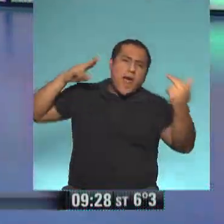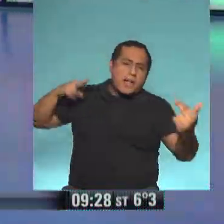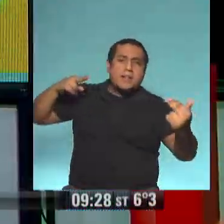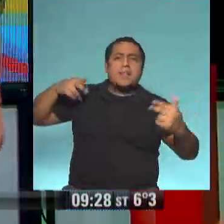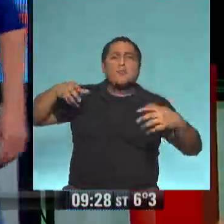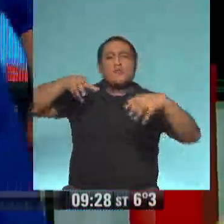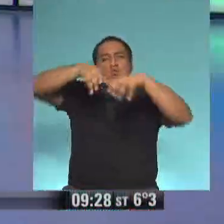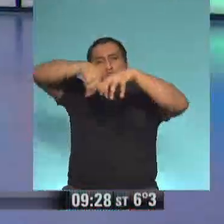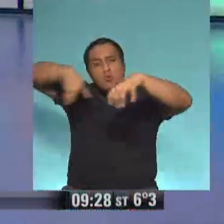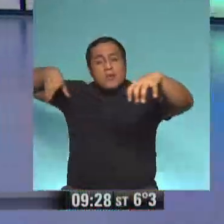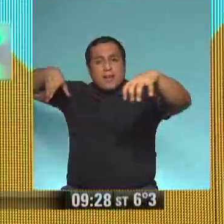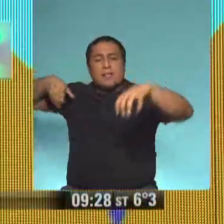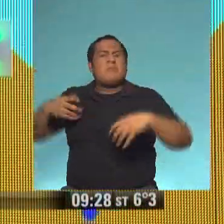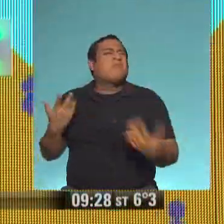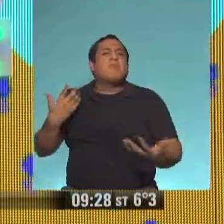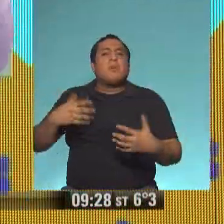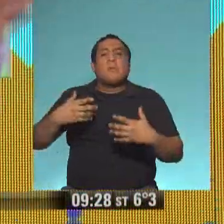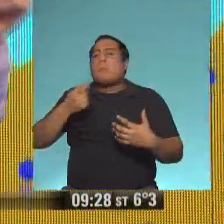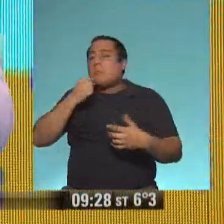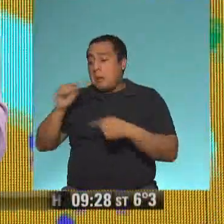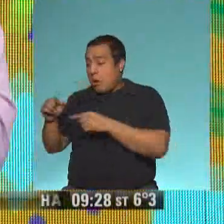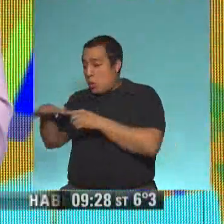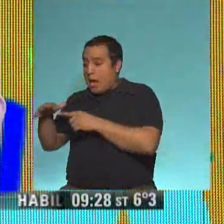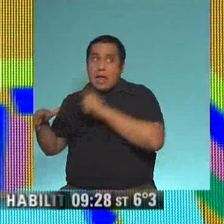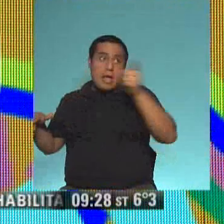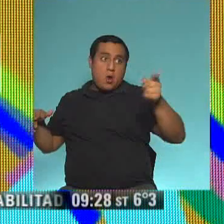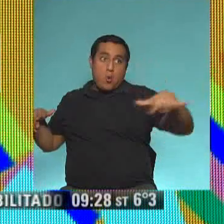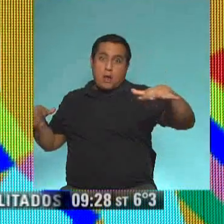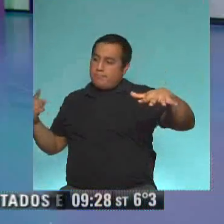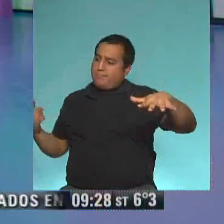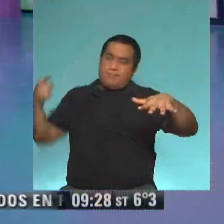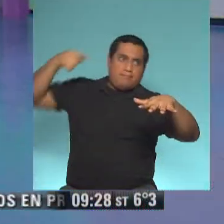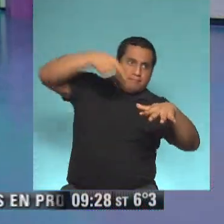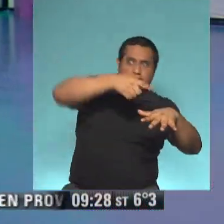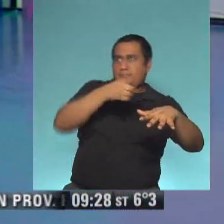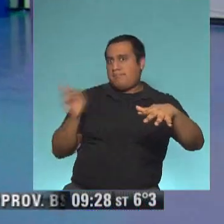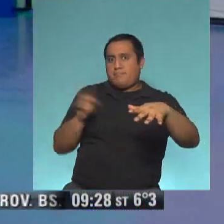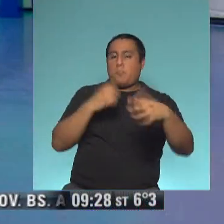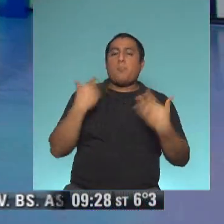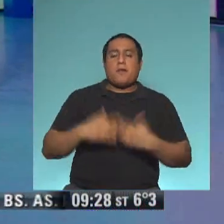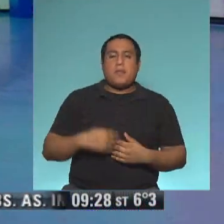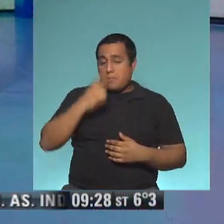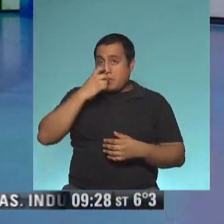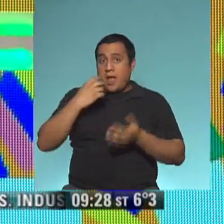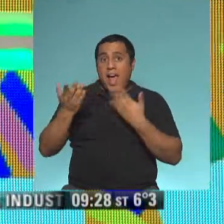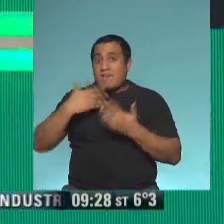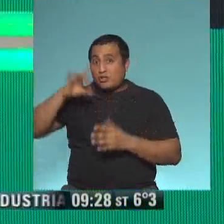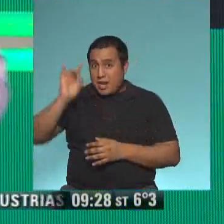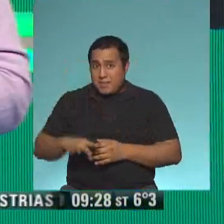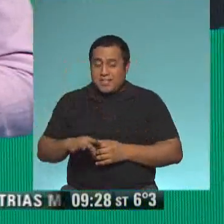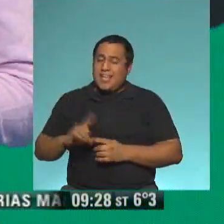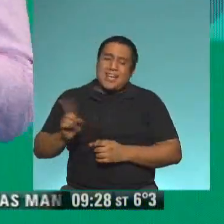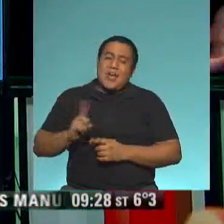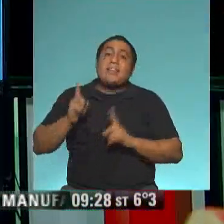compañero. Esas construcciones que nos permiten llegar de un lugar a otro. Pero no solo vamos a hablar, porque ¿qué hacemos también? Además de conversar y de